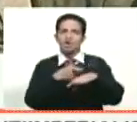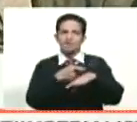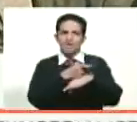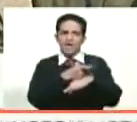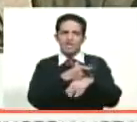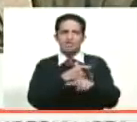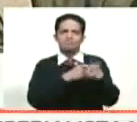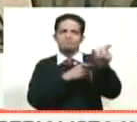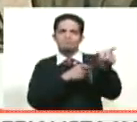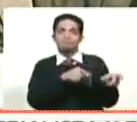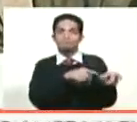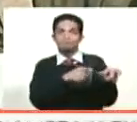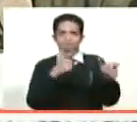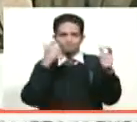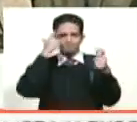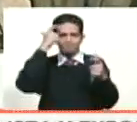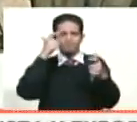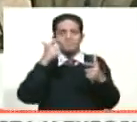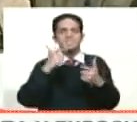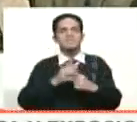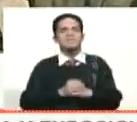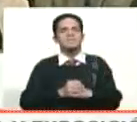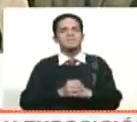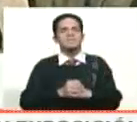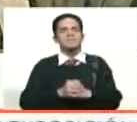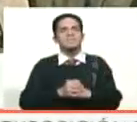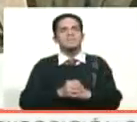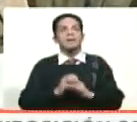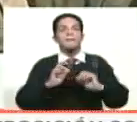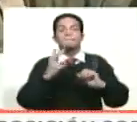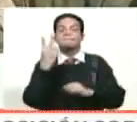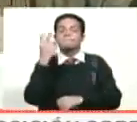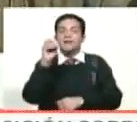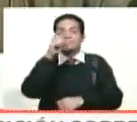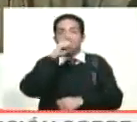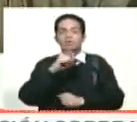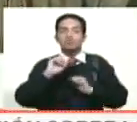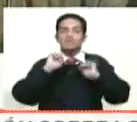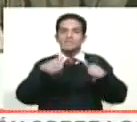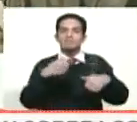nuestro comandante Hugo Chávez, 20 años de inicio de la revolución bolivariana,